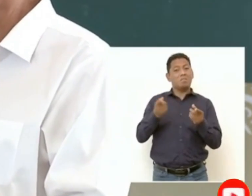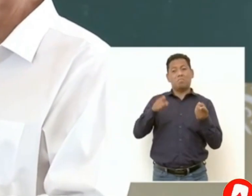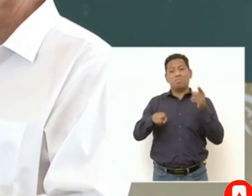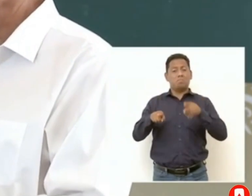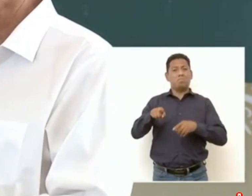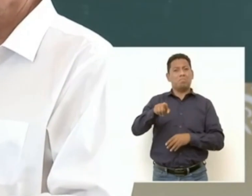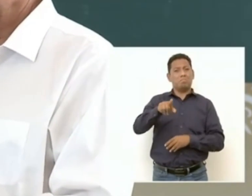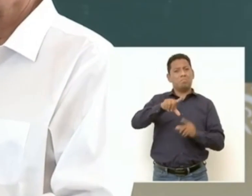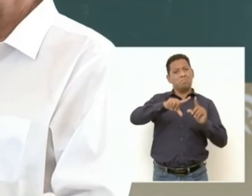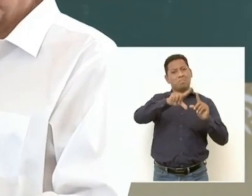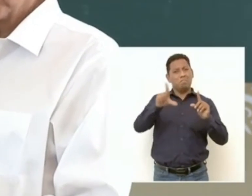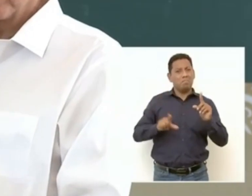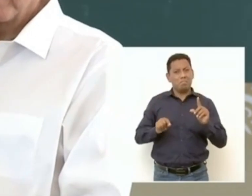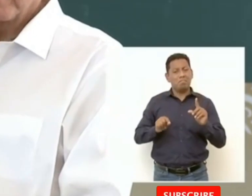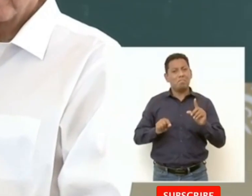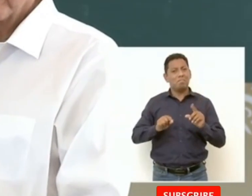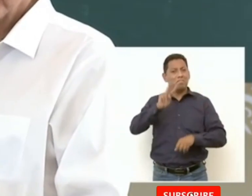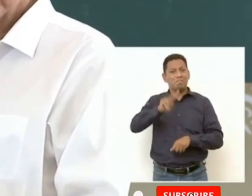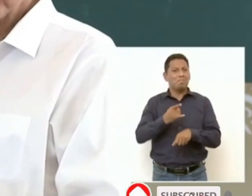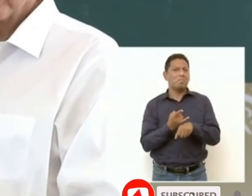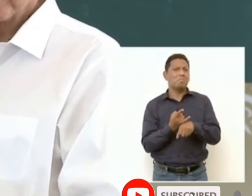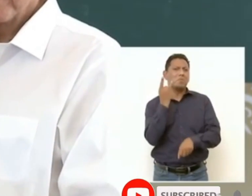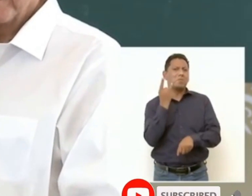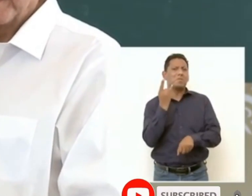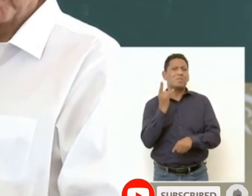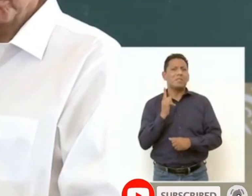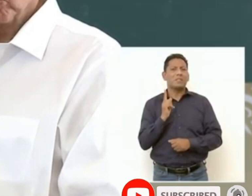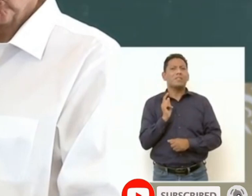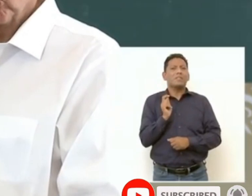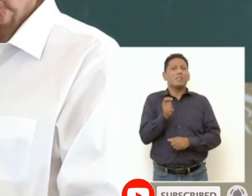en México. El fraude